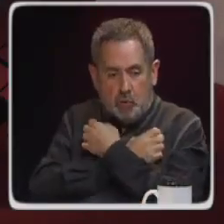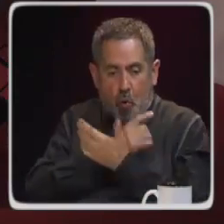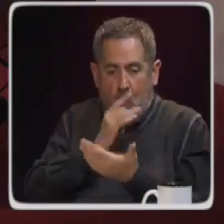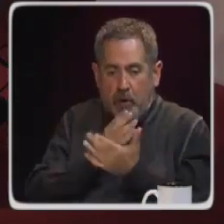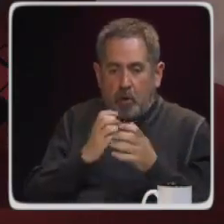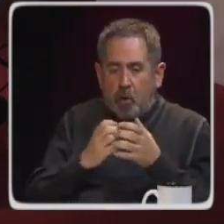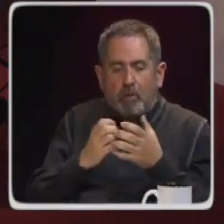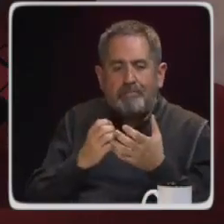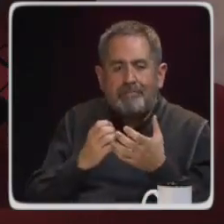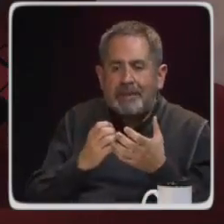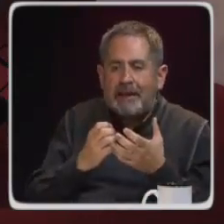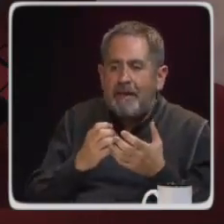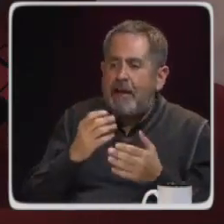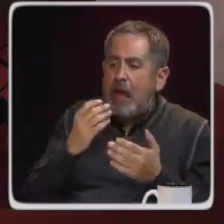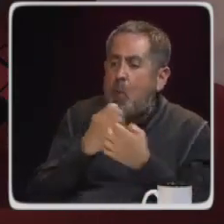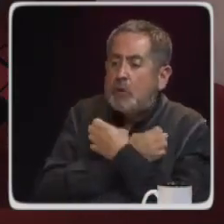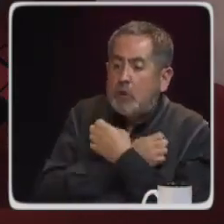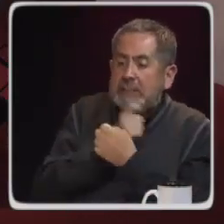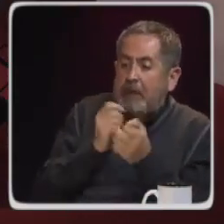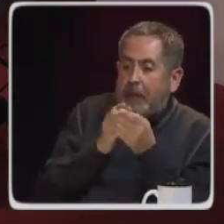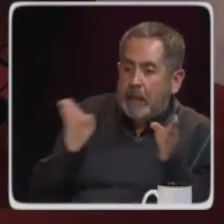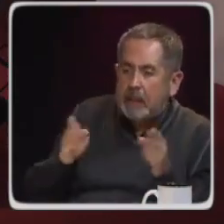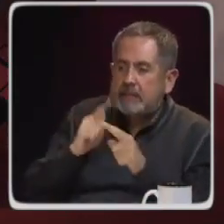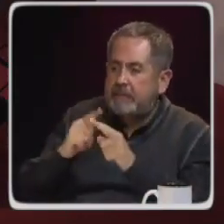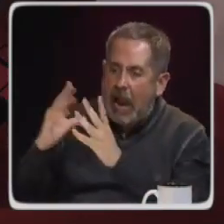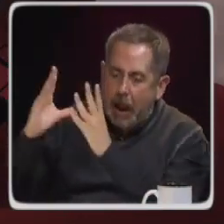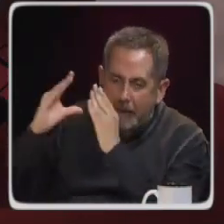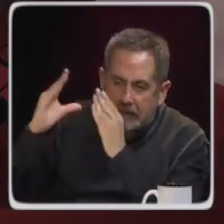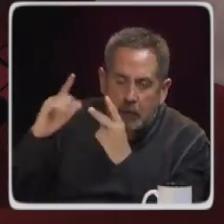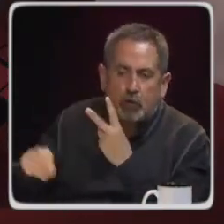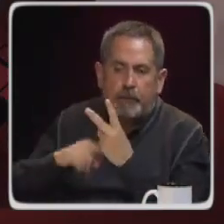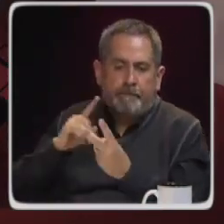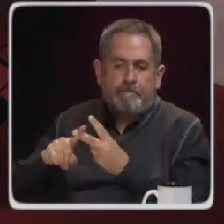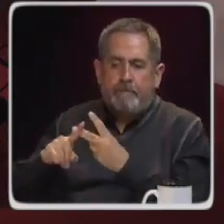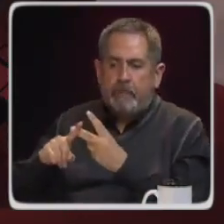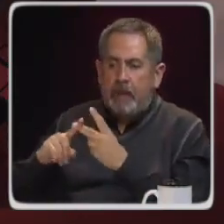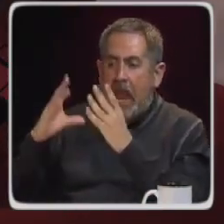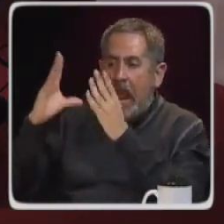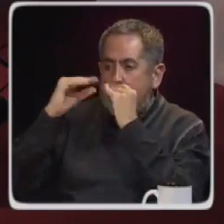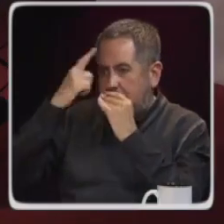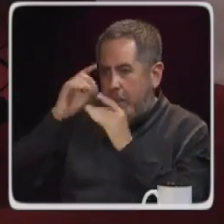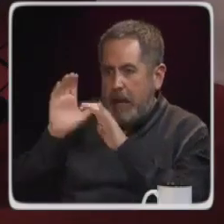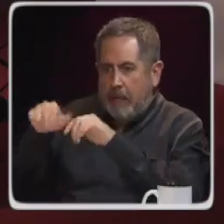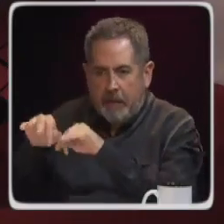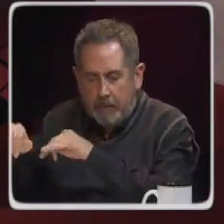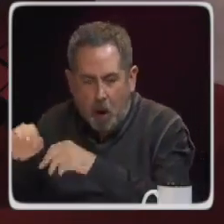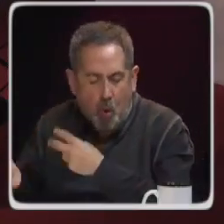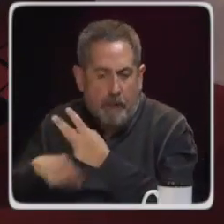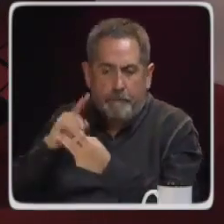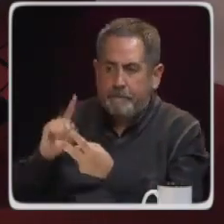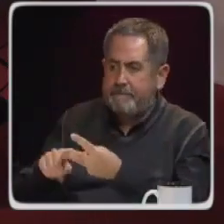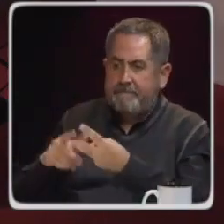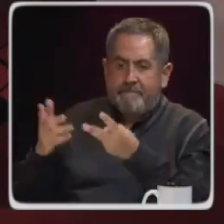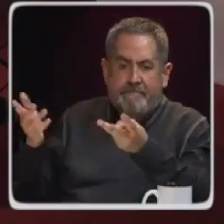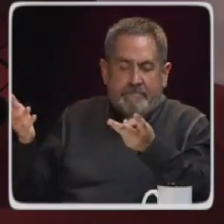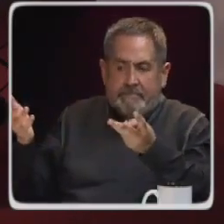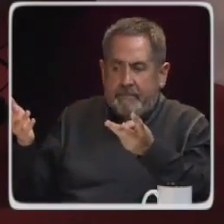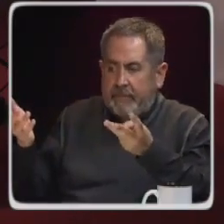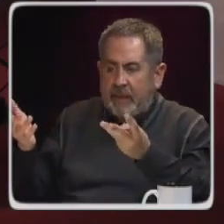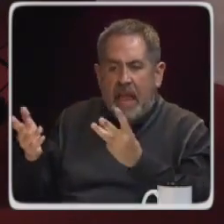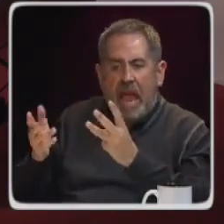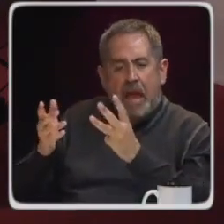Y pienso otra vez en este asunto de la representación, porque es muy importante. Hoy, por ejemplo, tenemos cada vez más conciencia que en las